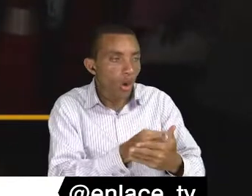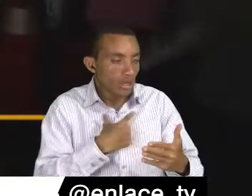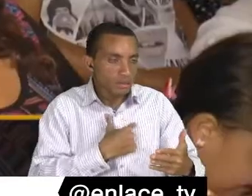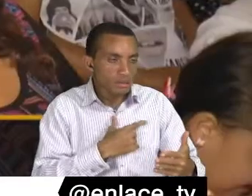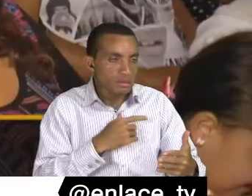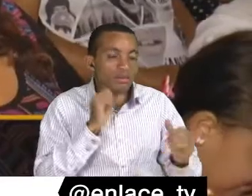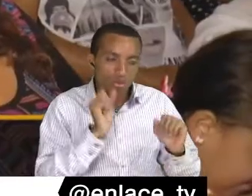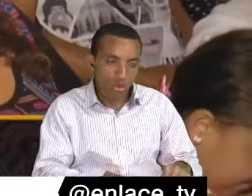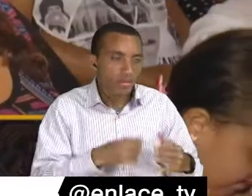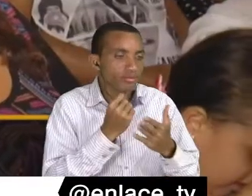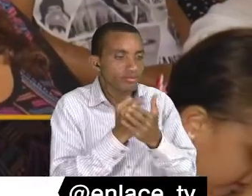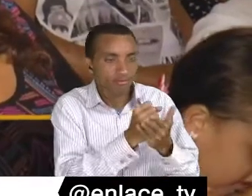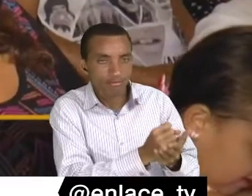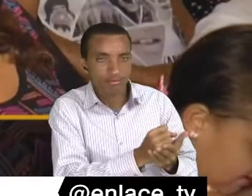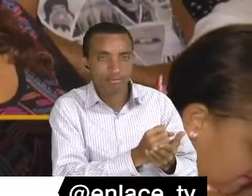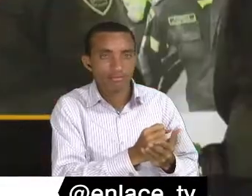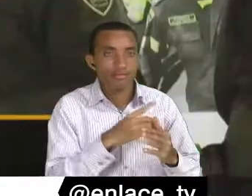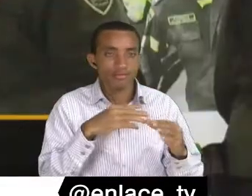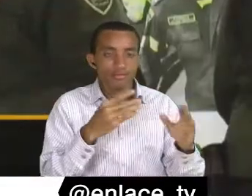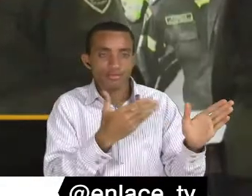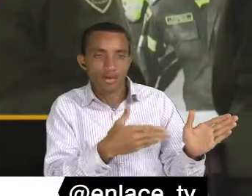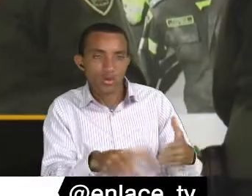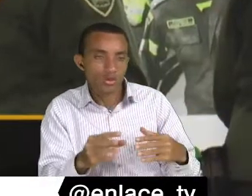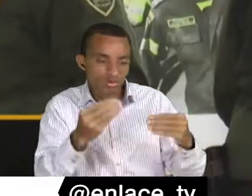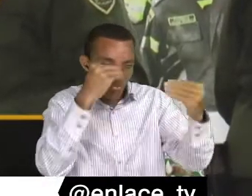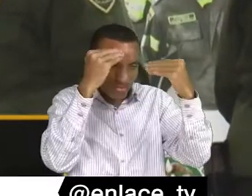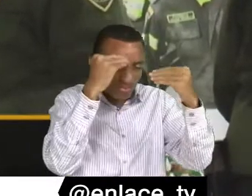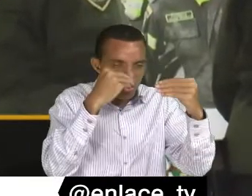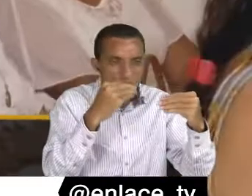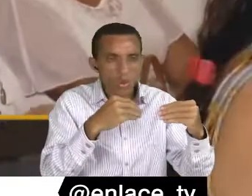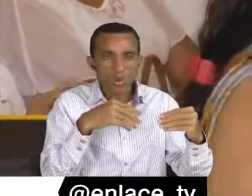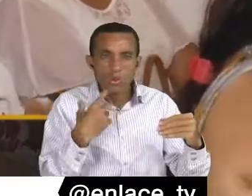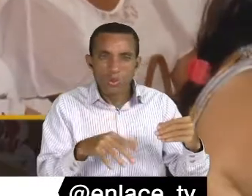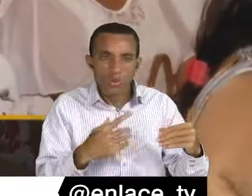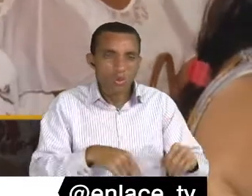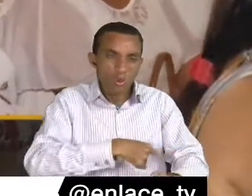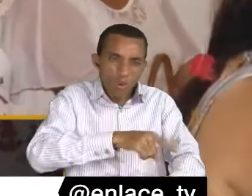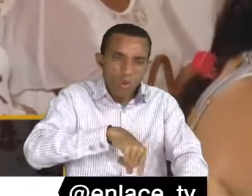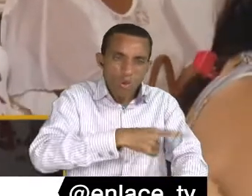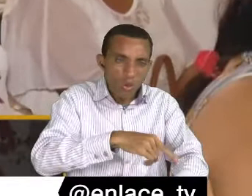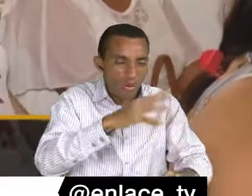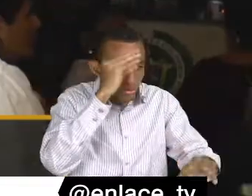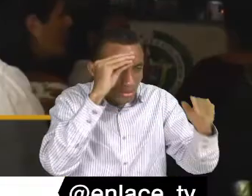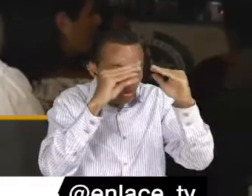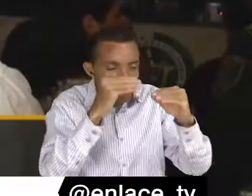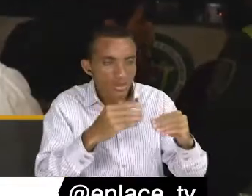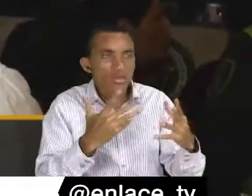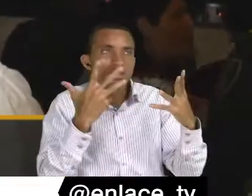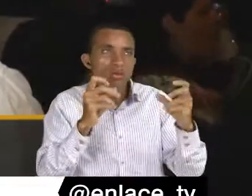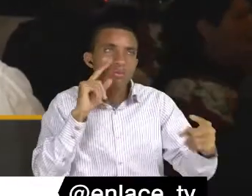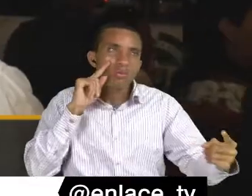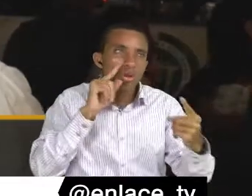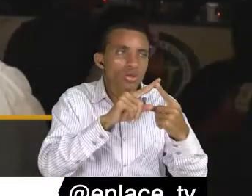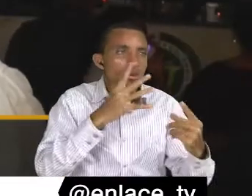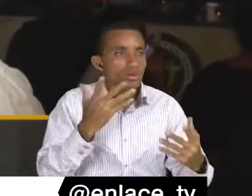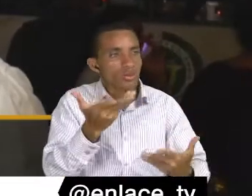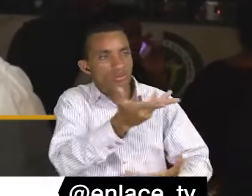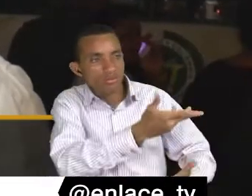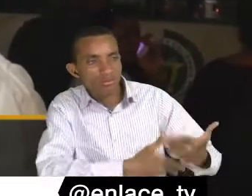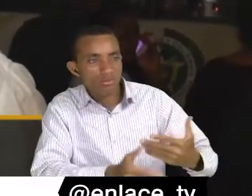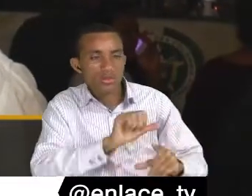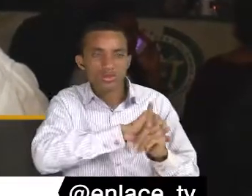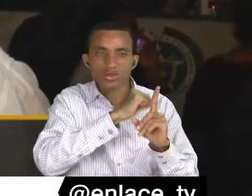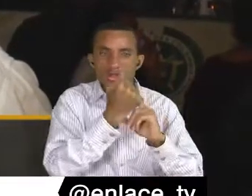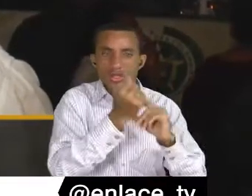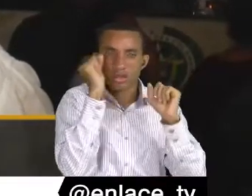afectada. Estos cursos con intensidad horaria buscan la construcción de una mejor sociedad. Todo el tema de respeto hacia los demás, lo que es todo el